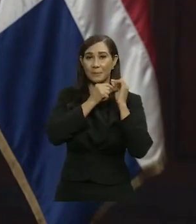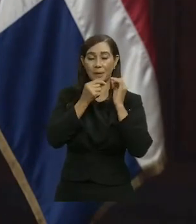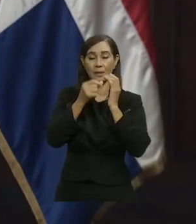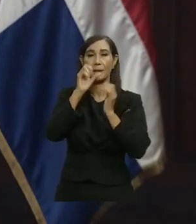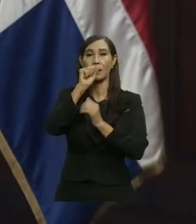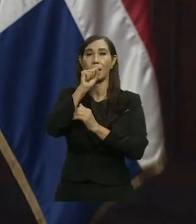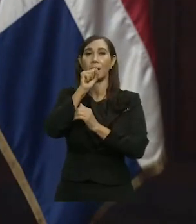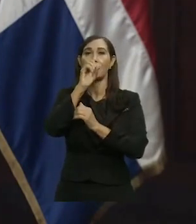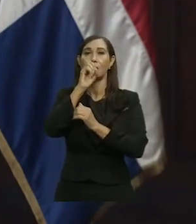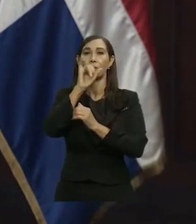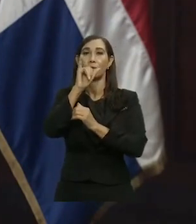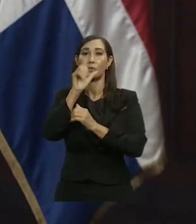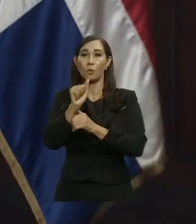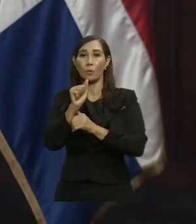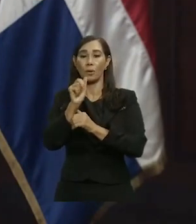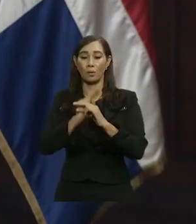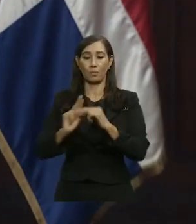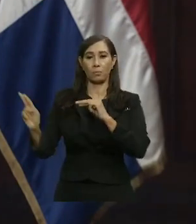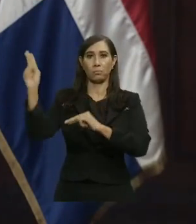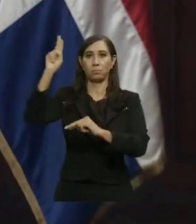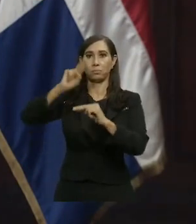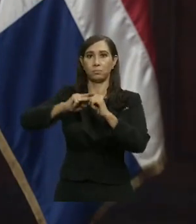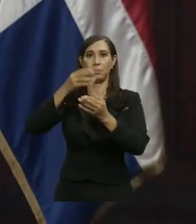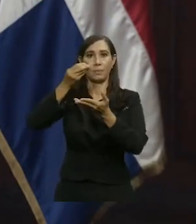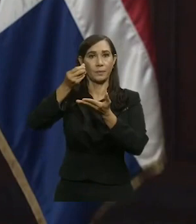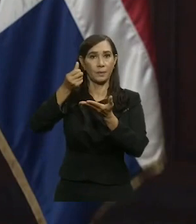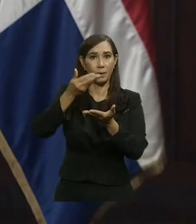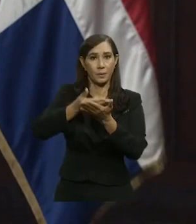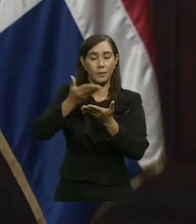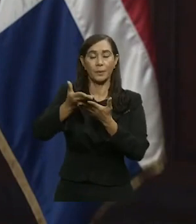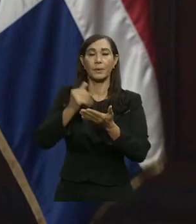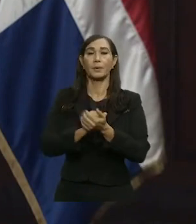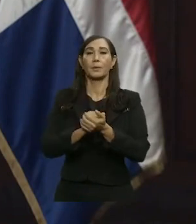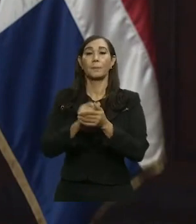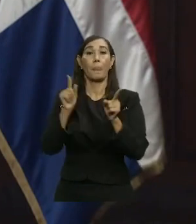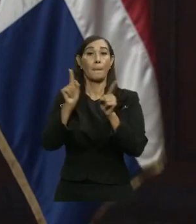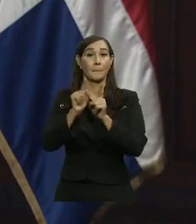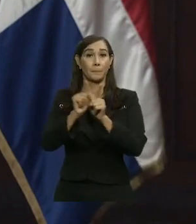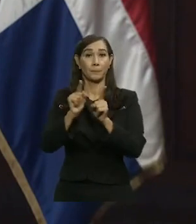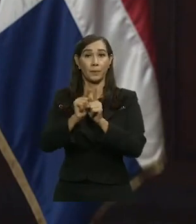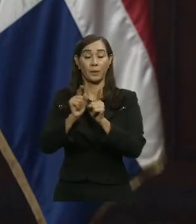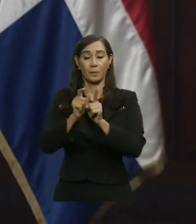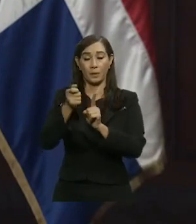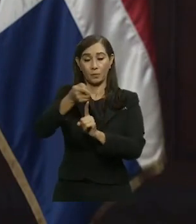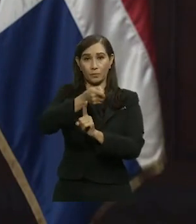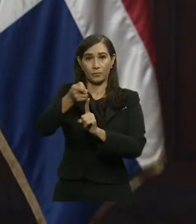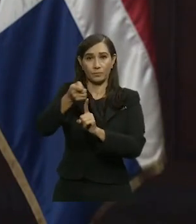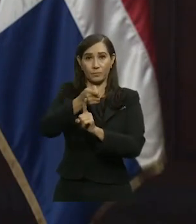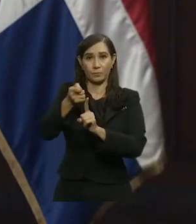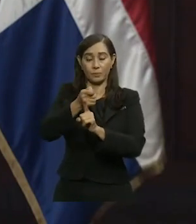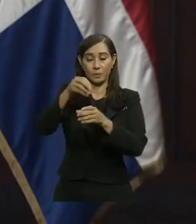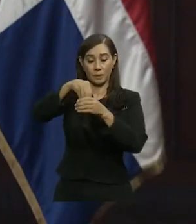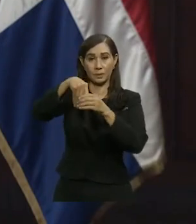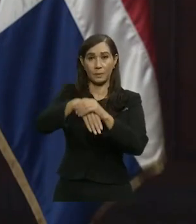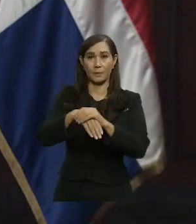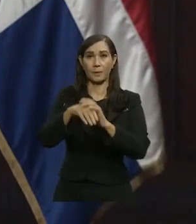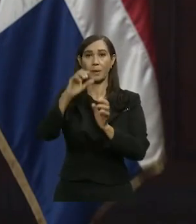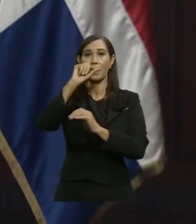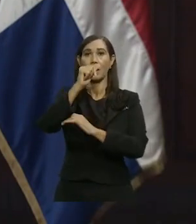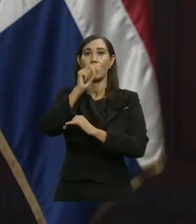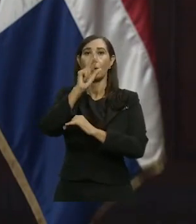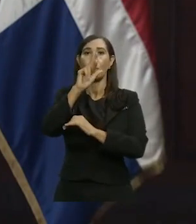soya, casi han duplicado su precio. El coste de las materias primas de los fertilizantes, como la urea, se